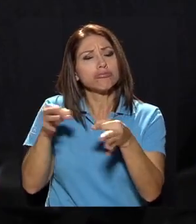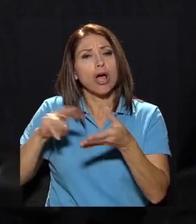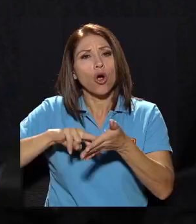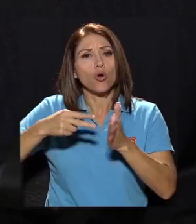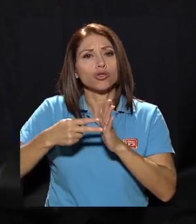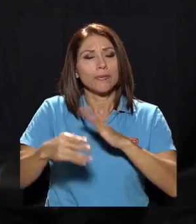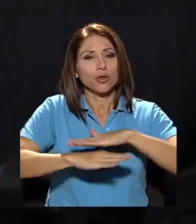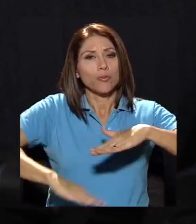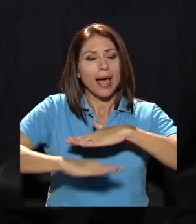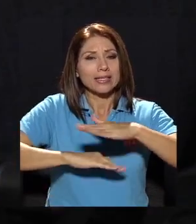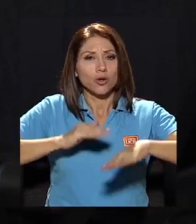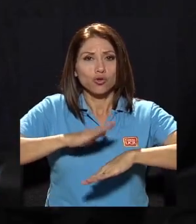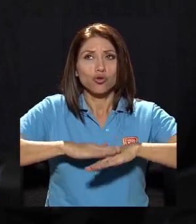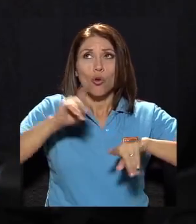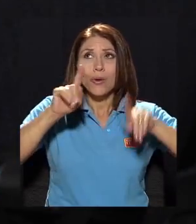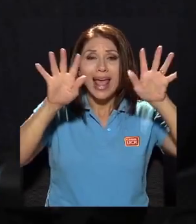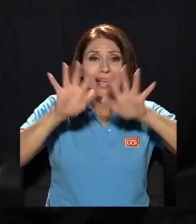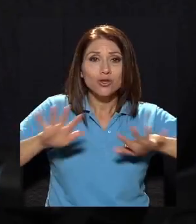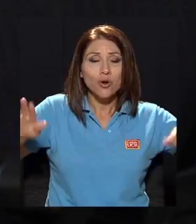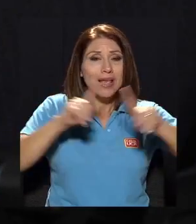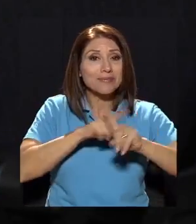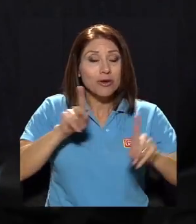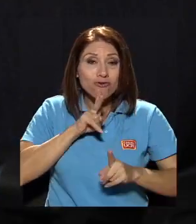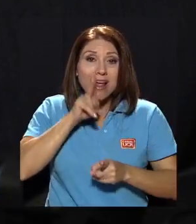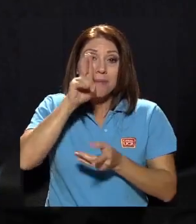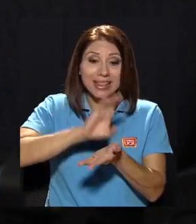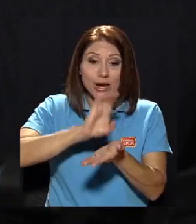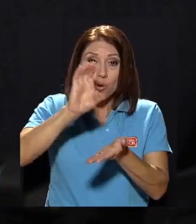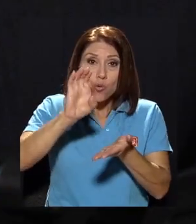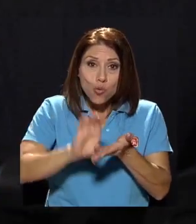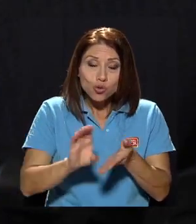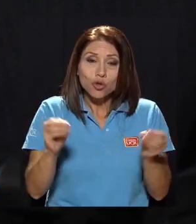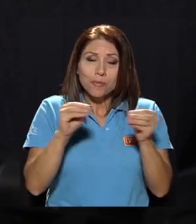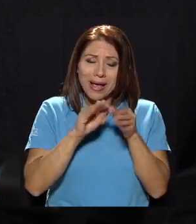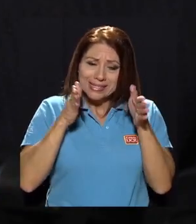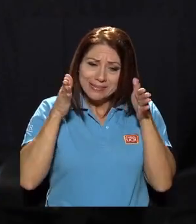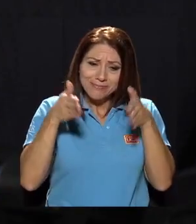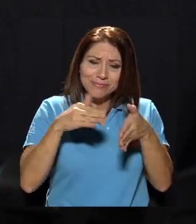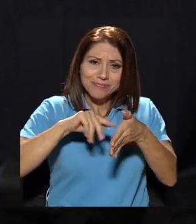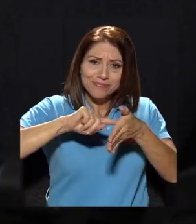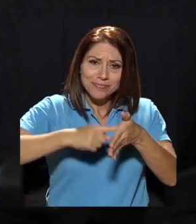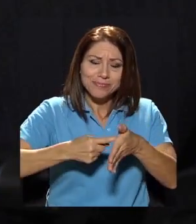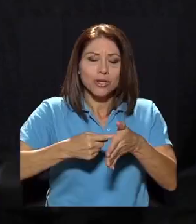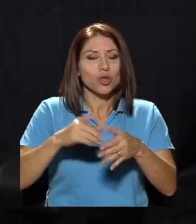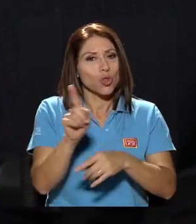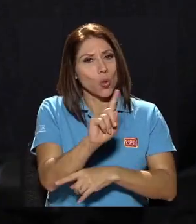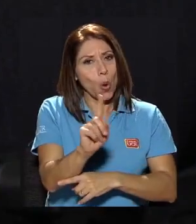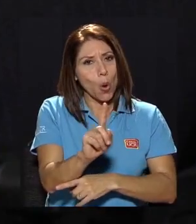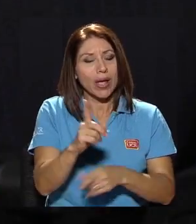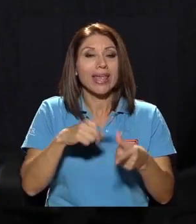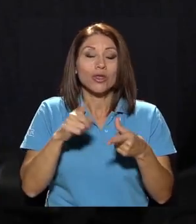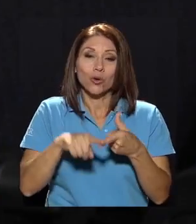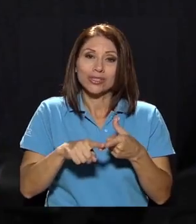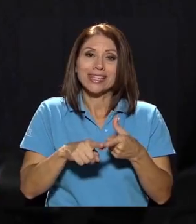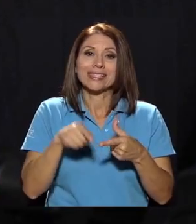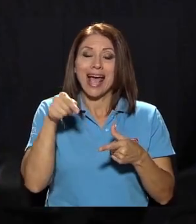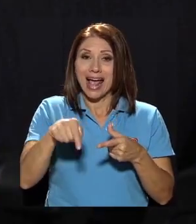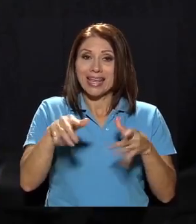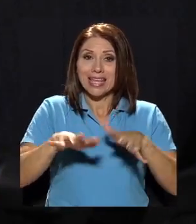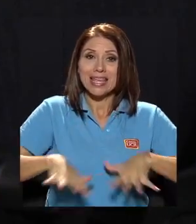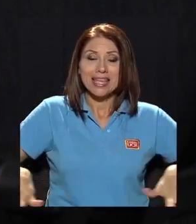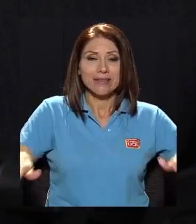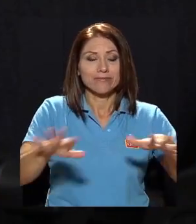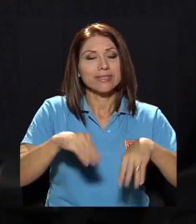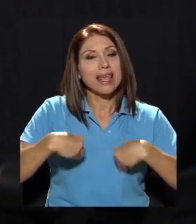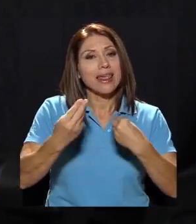no estamos practicando cursos de astronomía separadas. Entonces el planetario da un complemento excepcional a